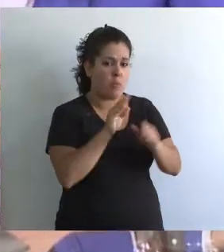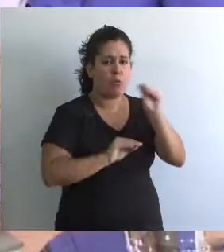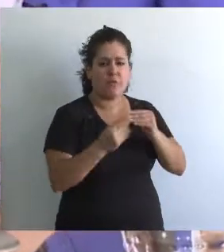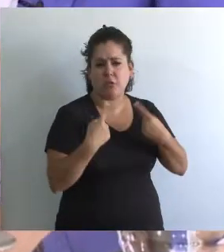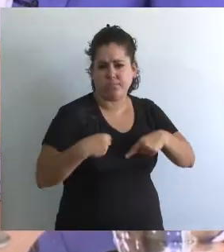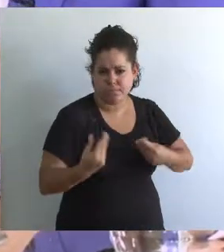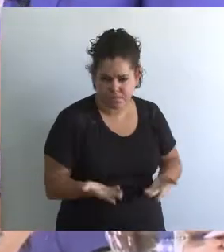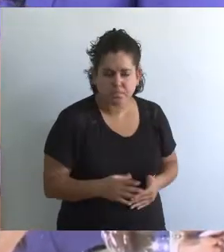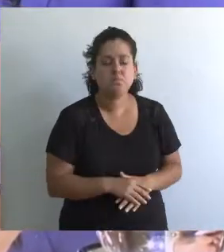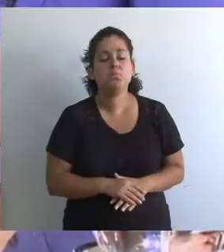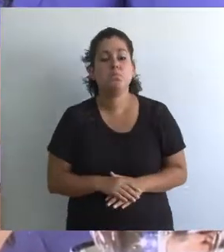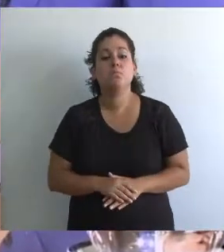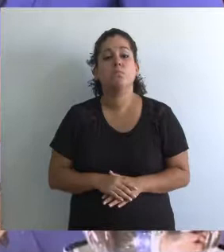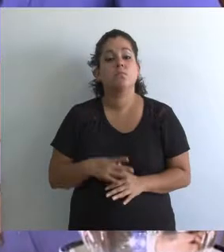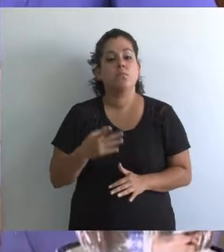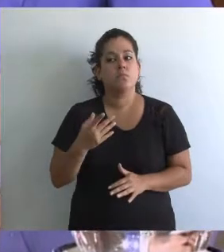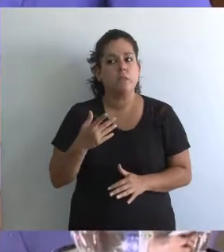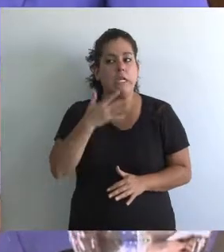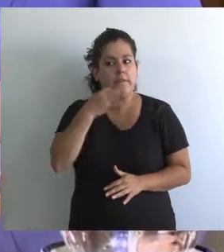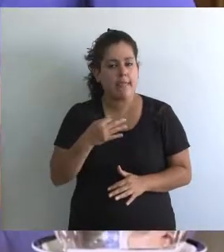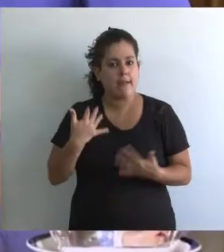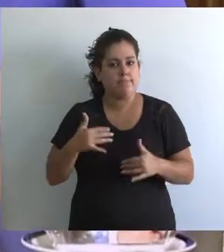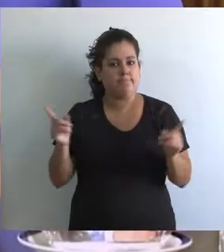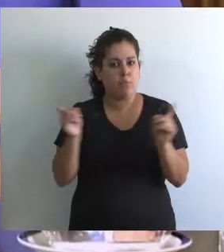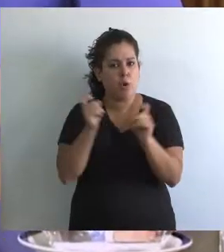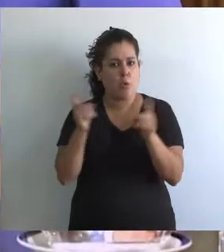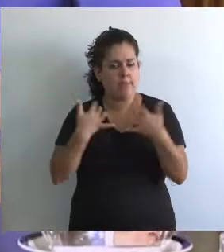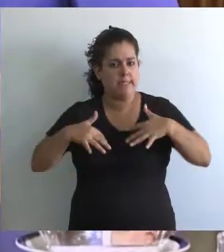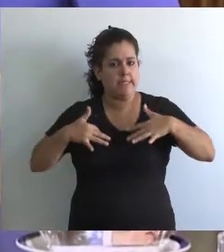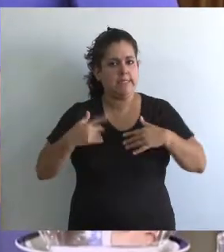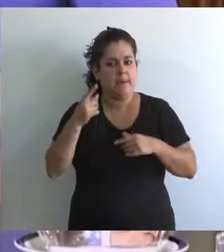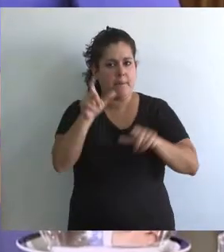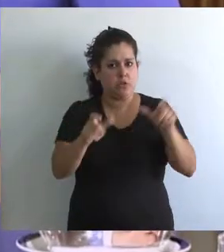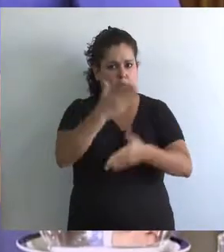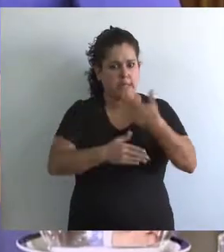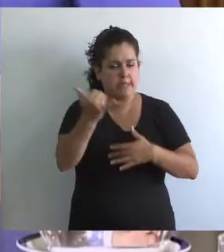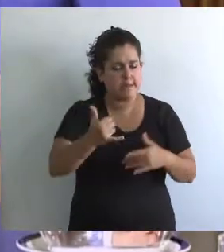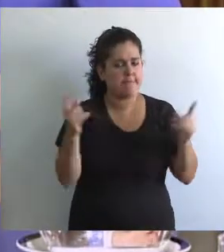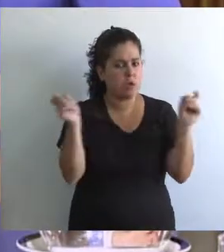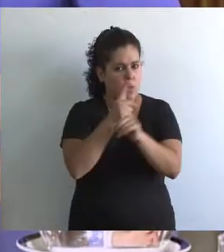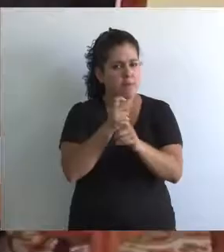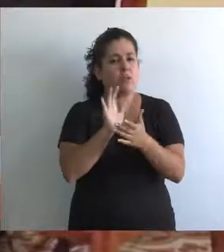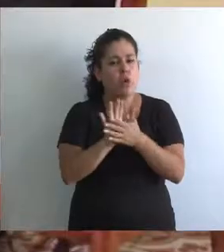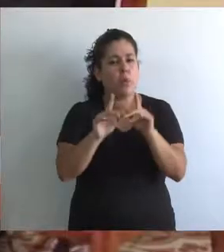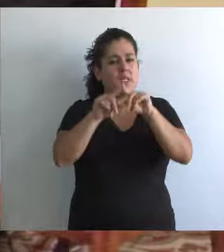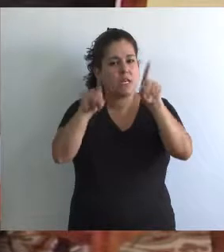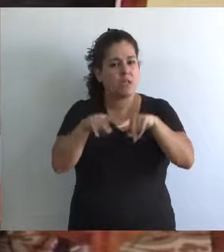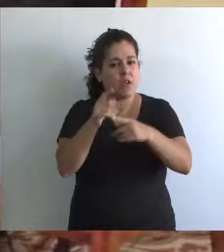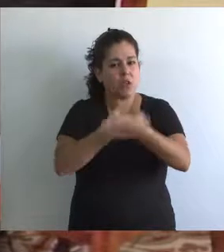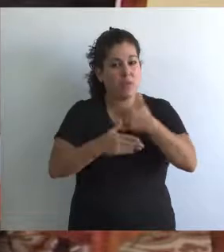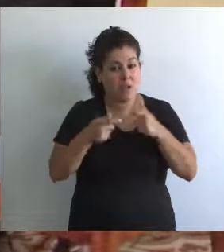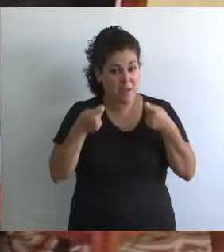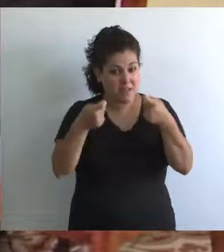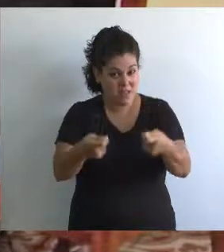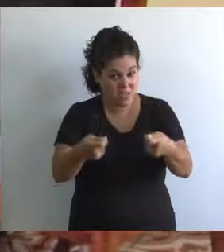que nosotros proponemos es que ha generado muchísima problemática entre las personas con discapacidad, es el tema del